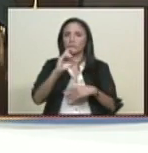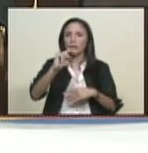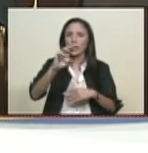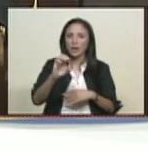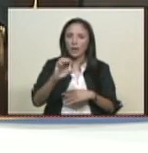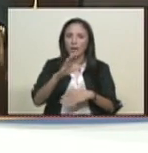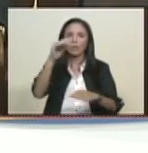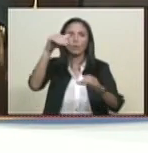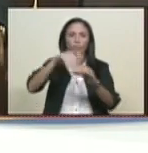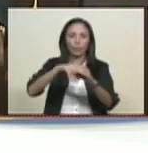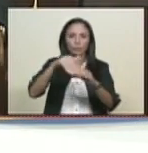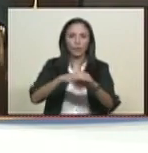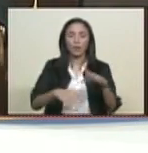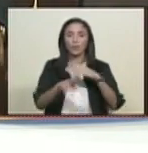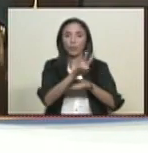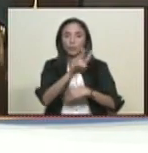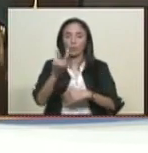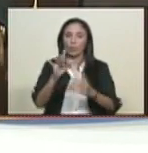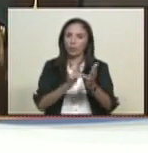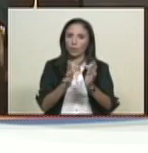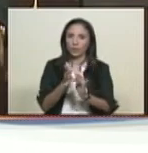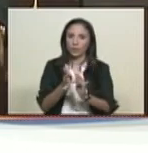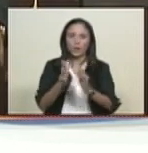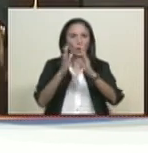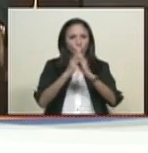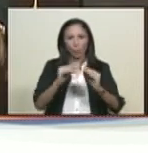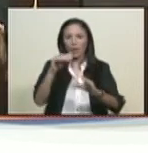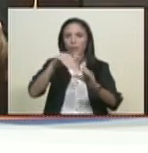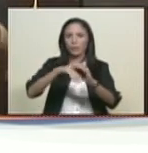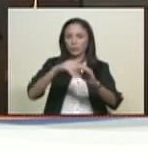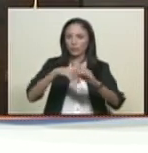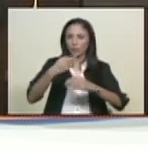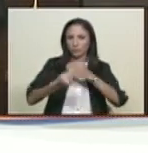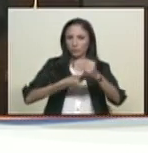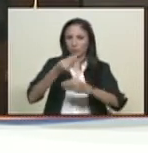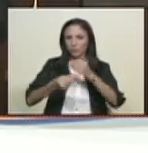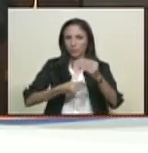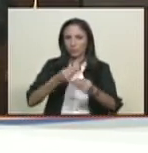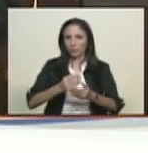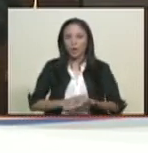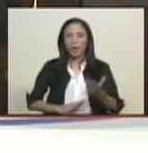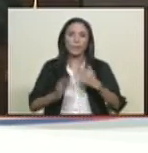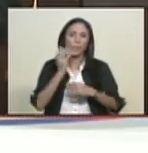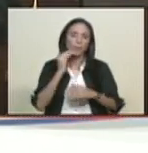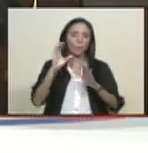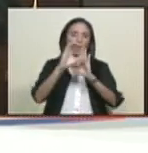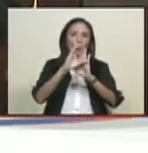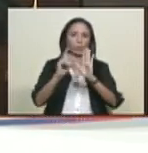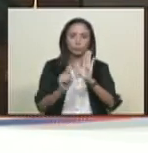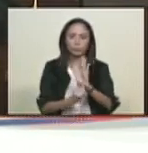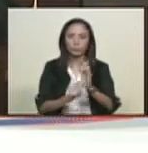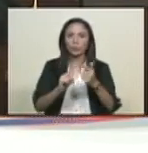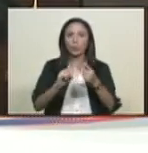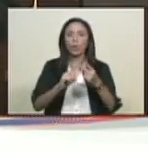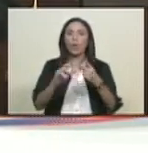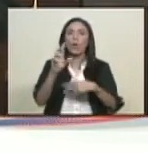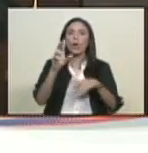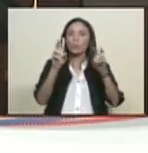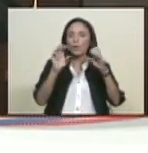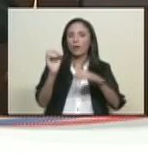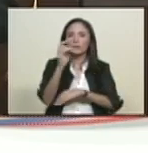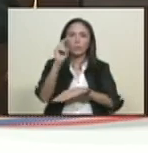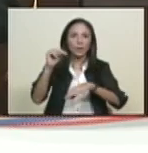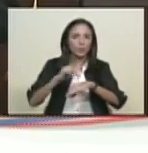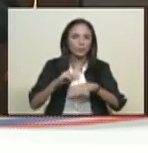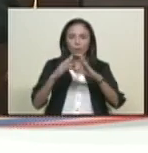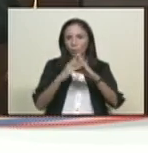permanente y votar el 22 de abril y en las próximas elecciones que habrá para aprobar la Constitución, para la nueva Asamblea Nacional,